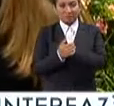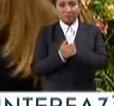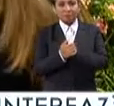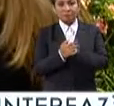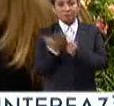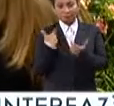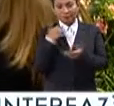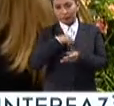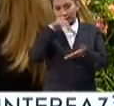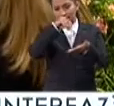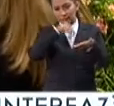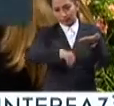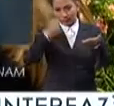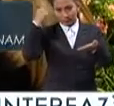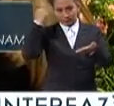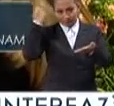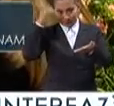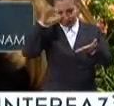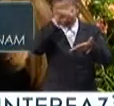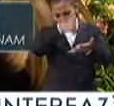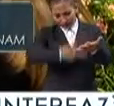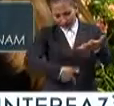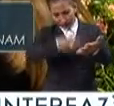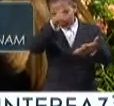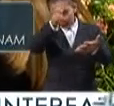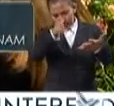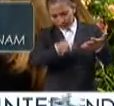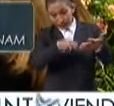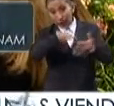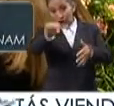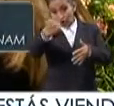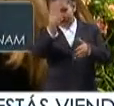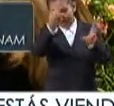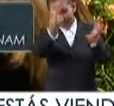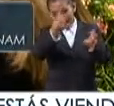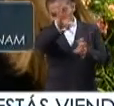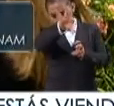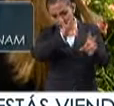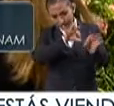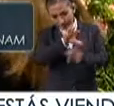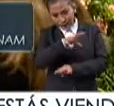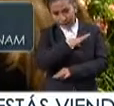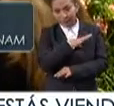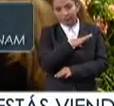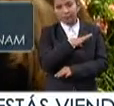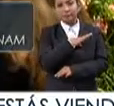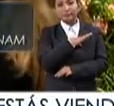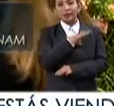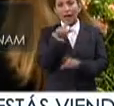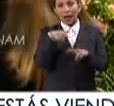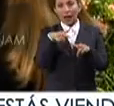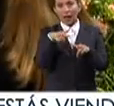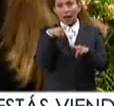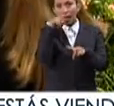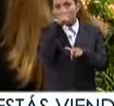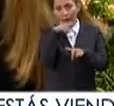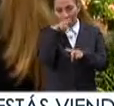que componen el congreso y entonces de esos doce temas pues hay lenguas